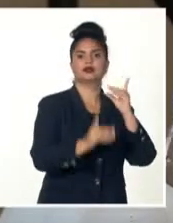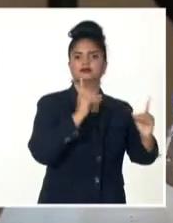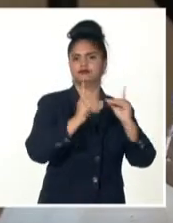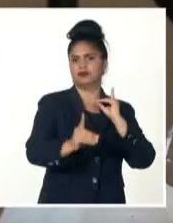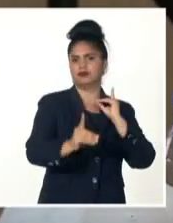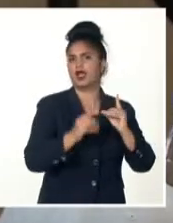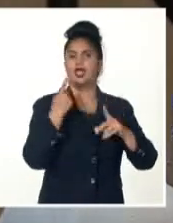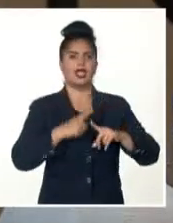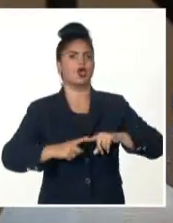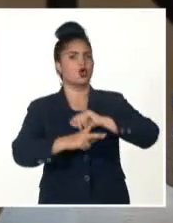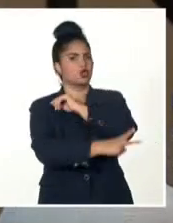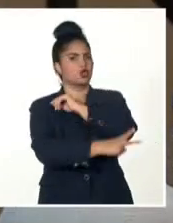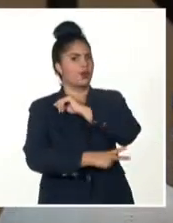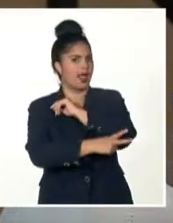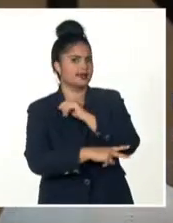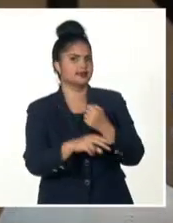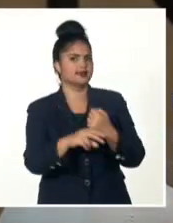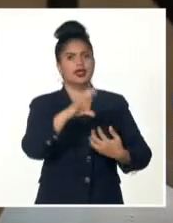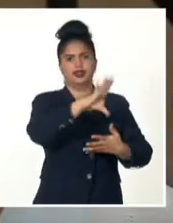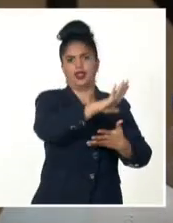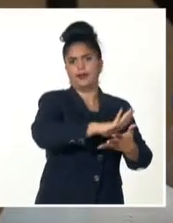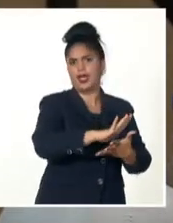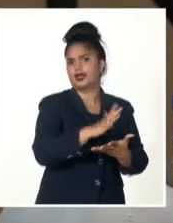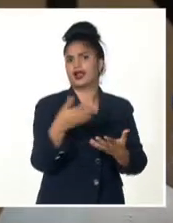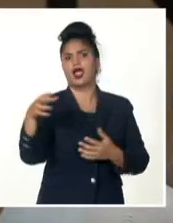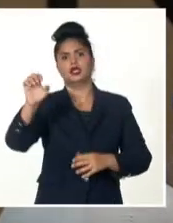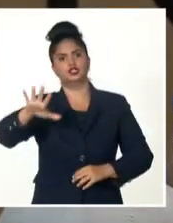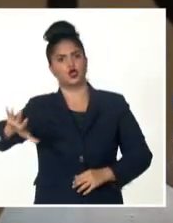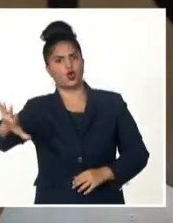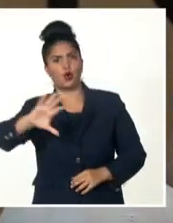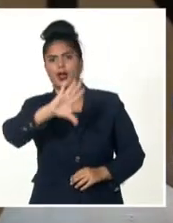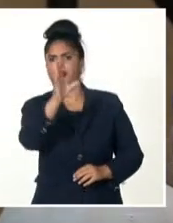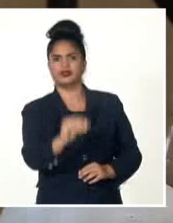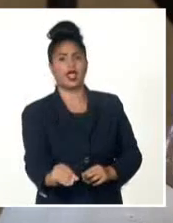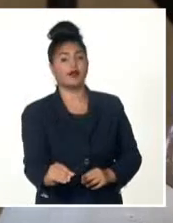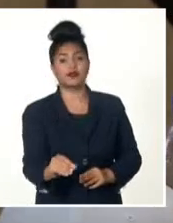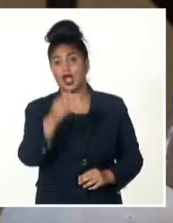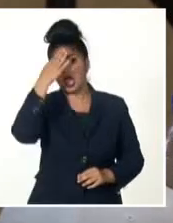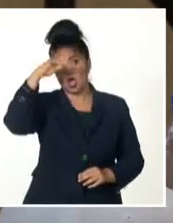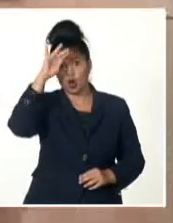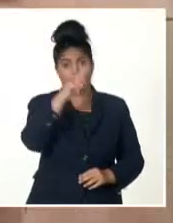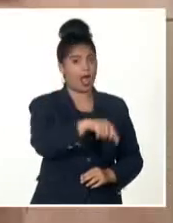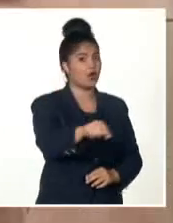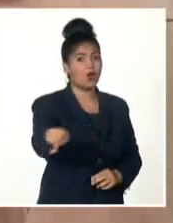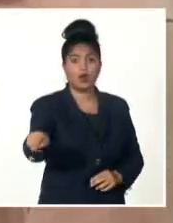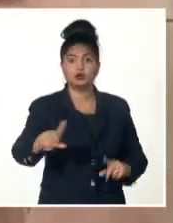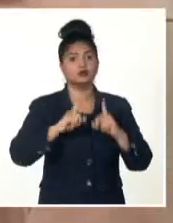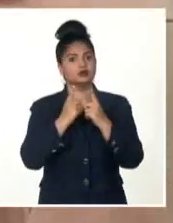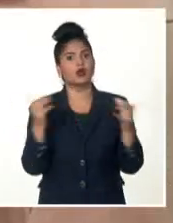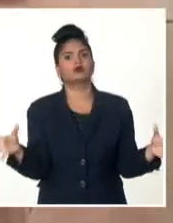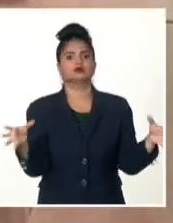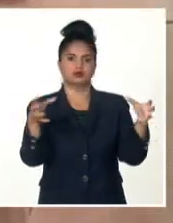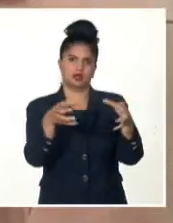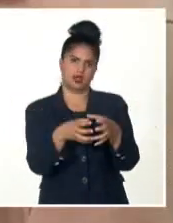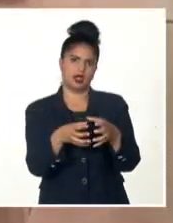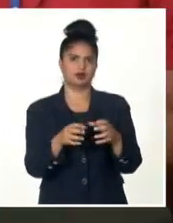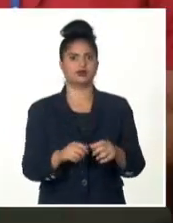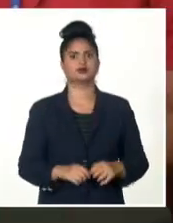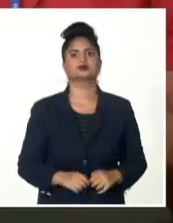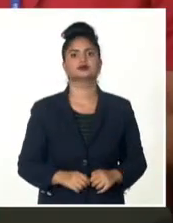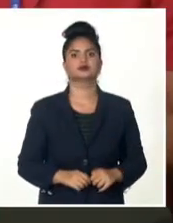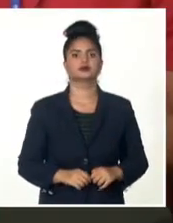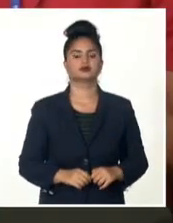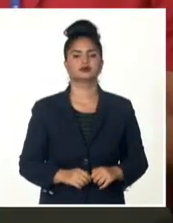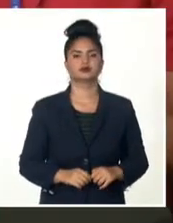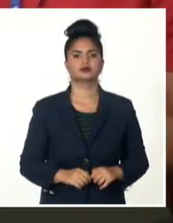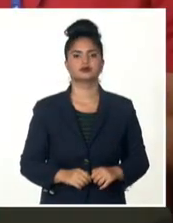países de residencia con los movimientos de solidaridad con nuestra patria. Intensificar el uso